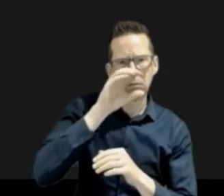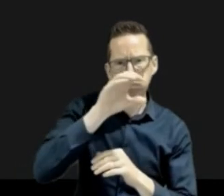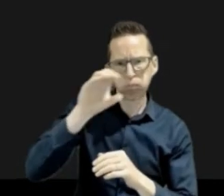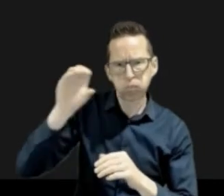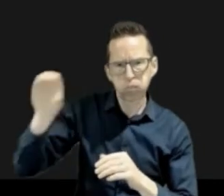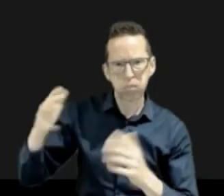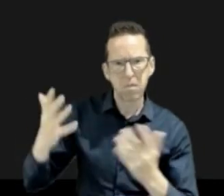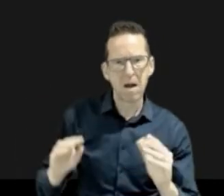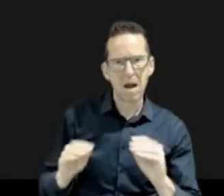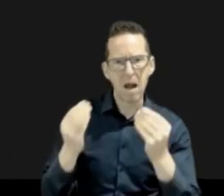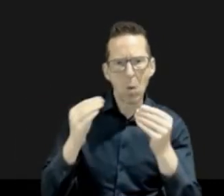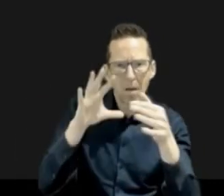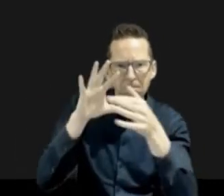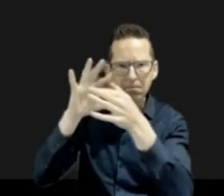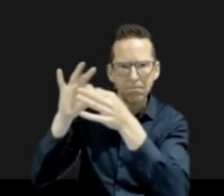servicios